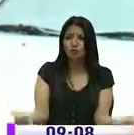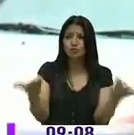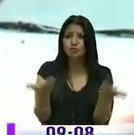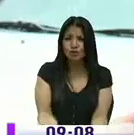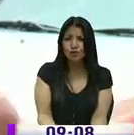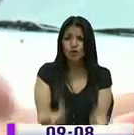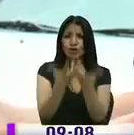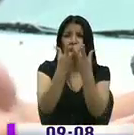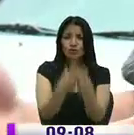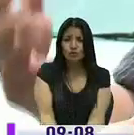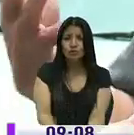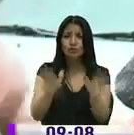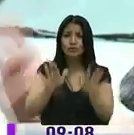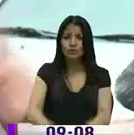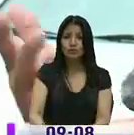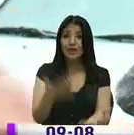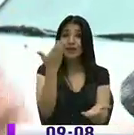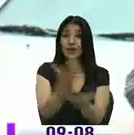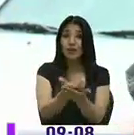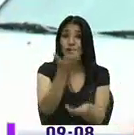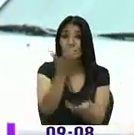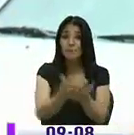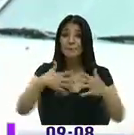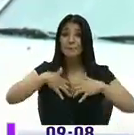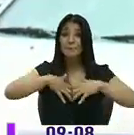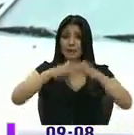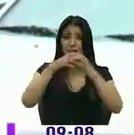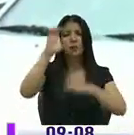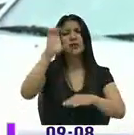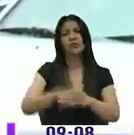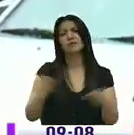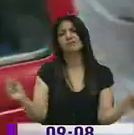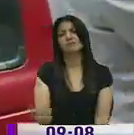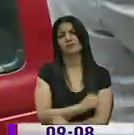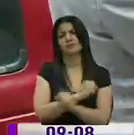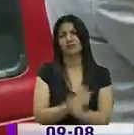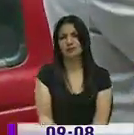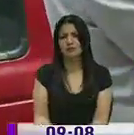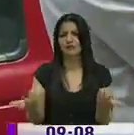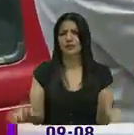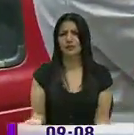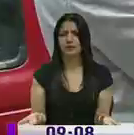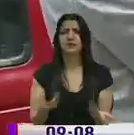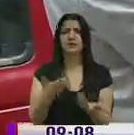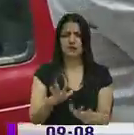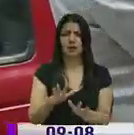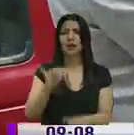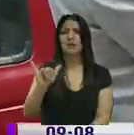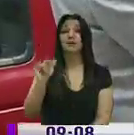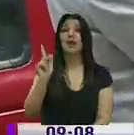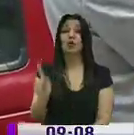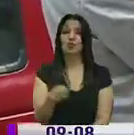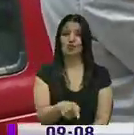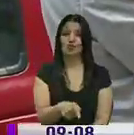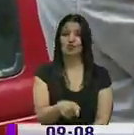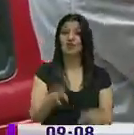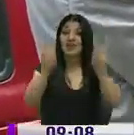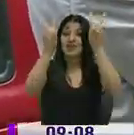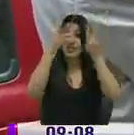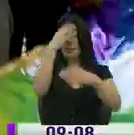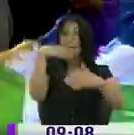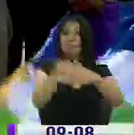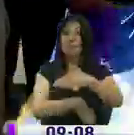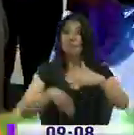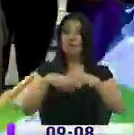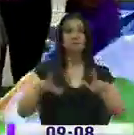la necesidad económica del país eso es un absurdo denuncian que ya q pérez está utilizando el tema de la actividad minera